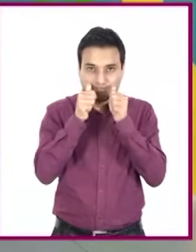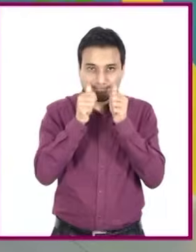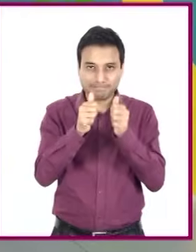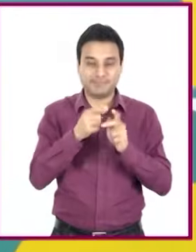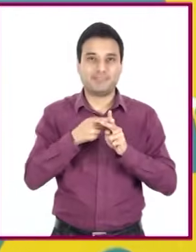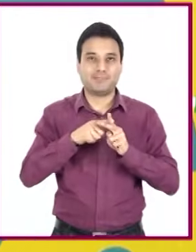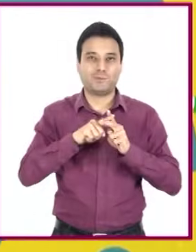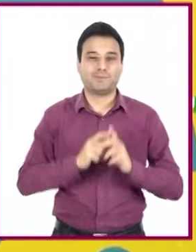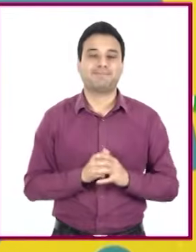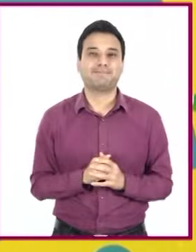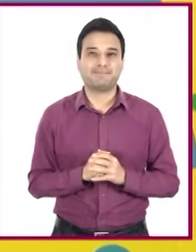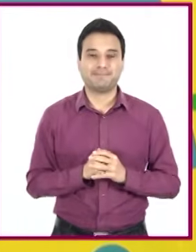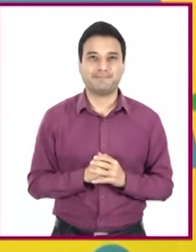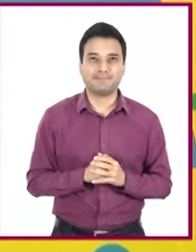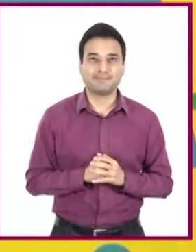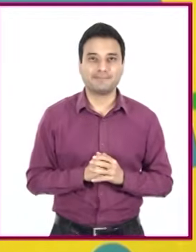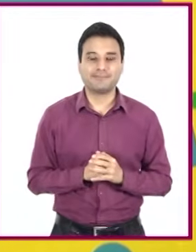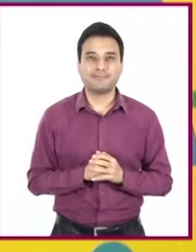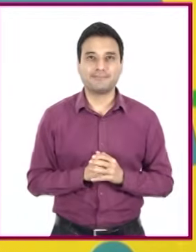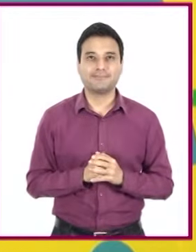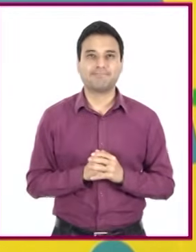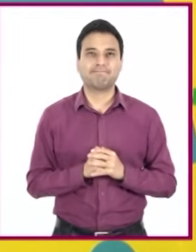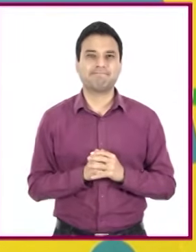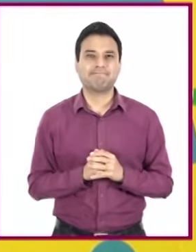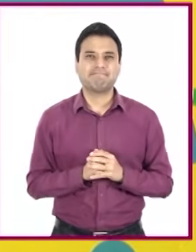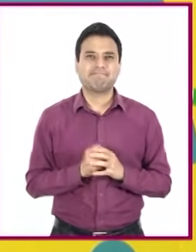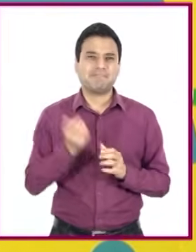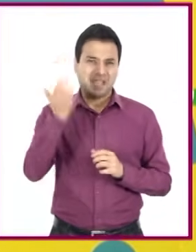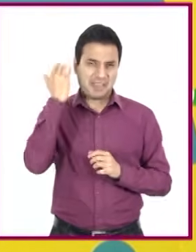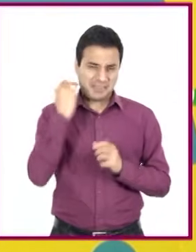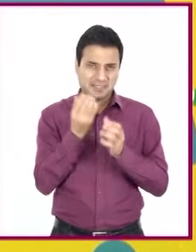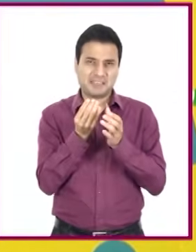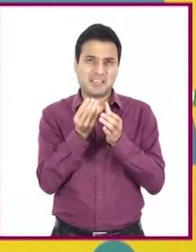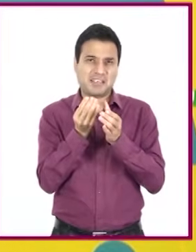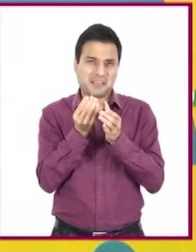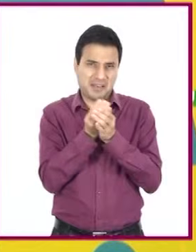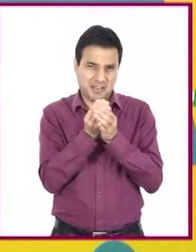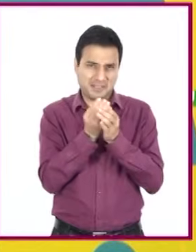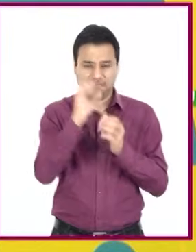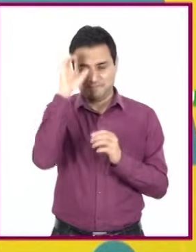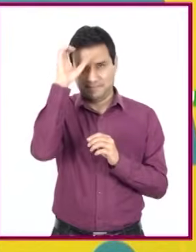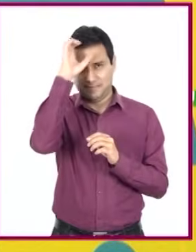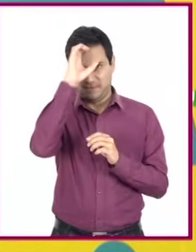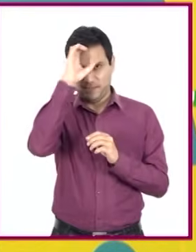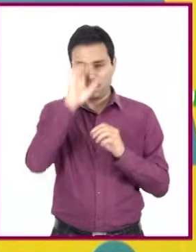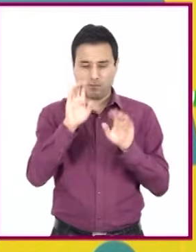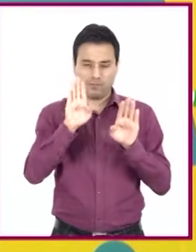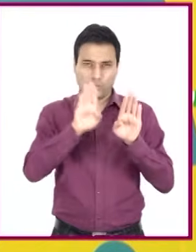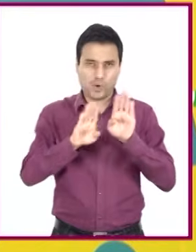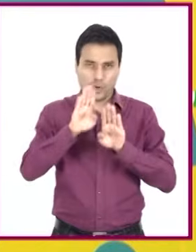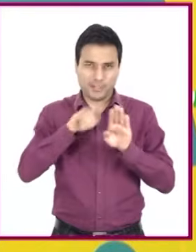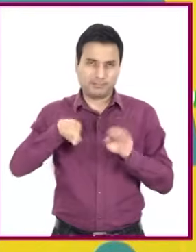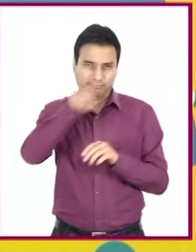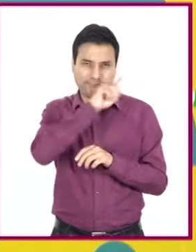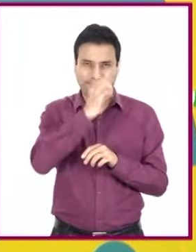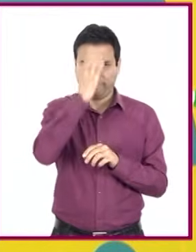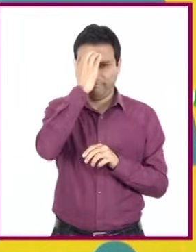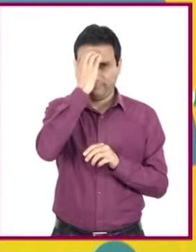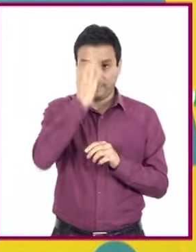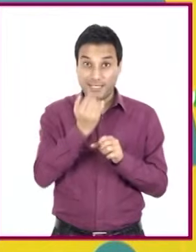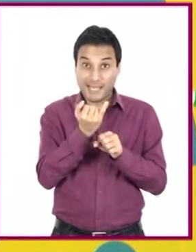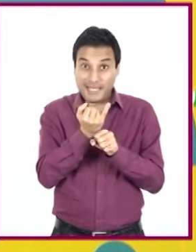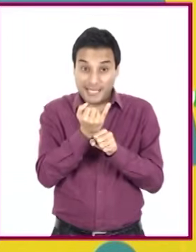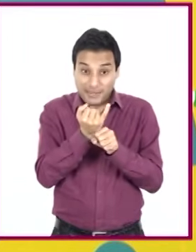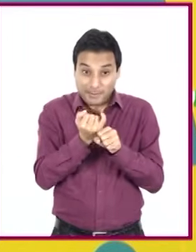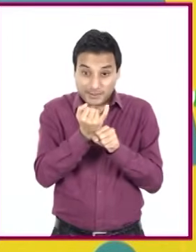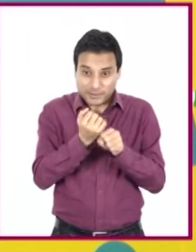¡Empecemos! Durante las sesiones que se han desarrollado en Ciencias Biología, ustedes observaron que la investigación es la